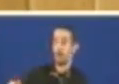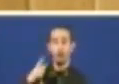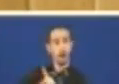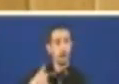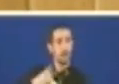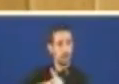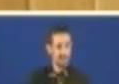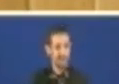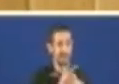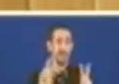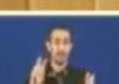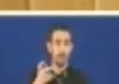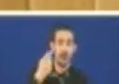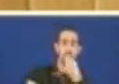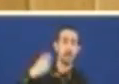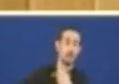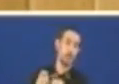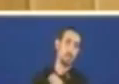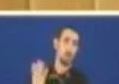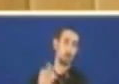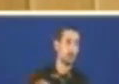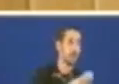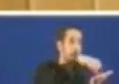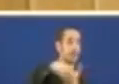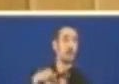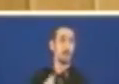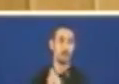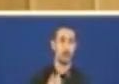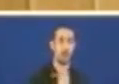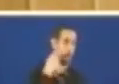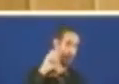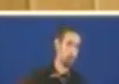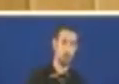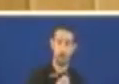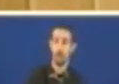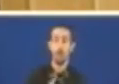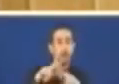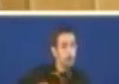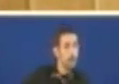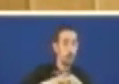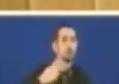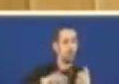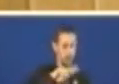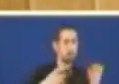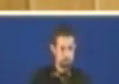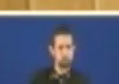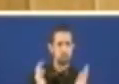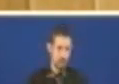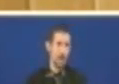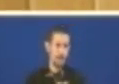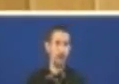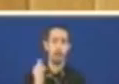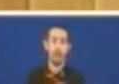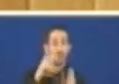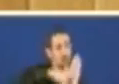relación cos produtos e coas entidades financeiras. Vixilar, e a Xunta de Galiza ten medios para facelo, que esta